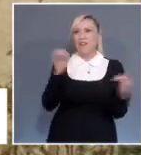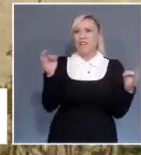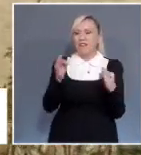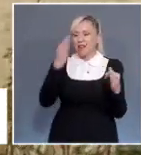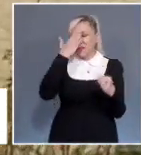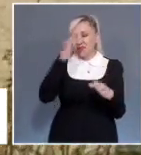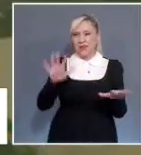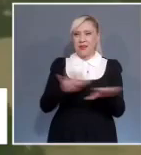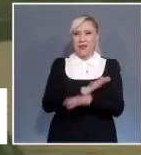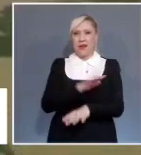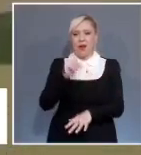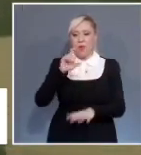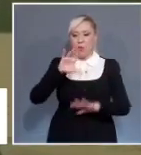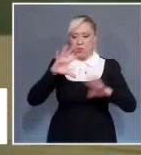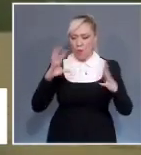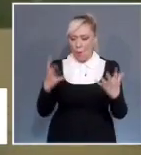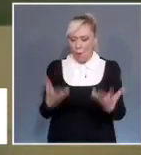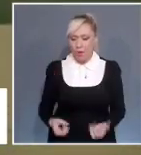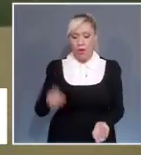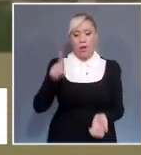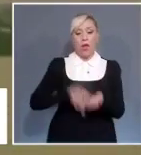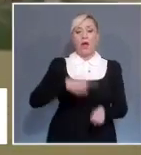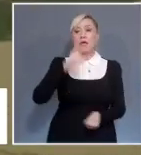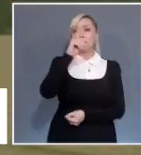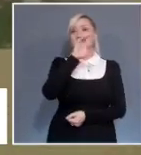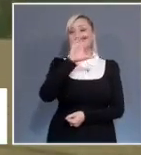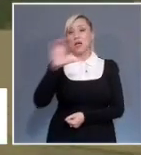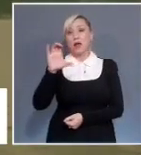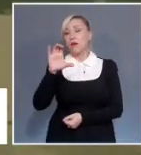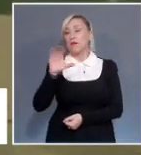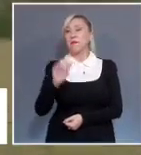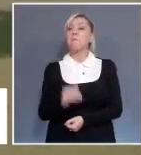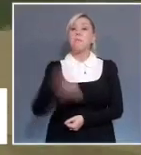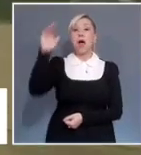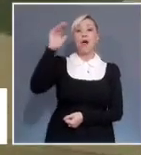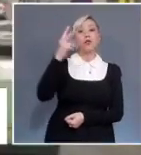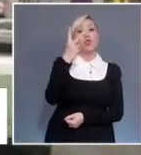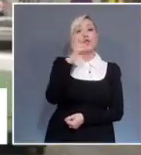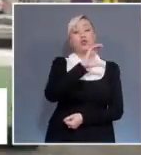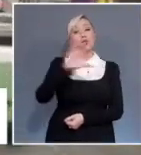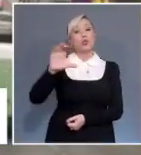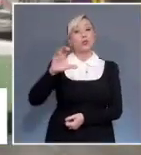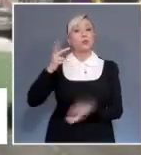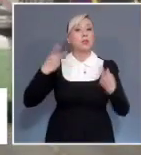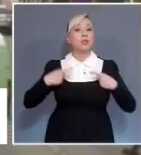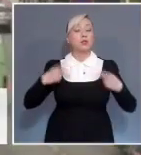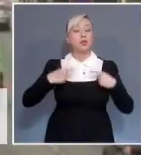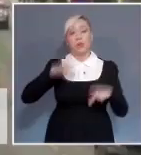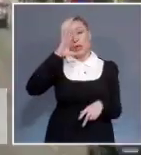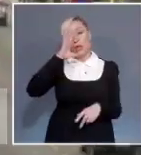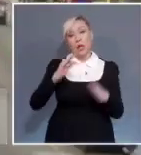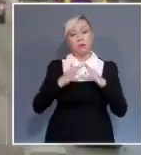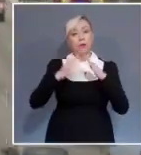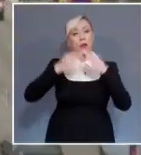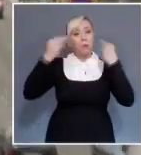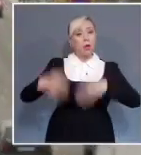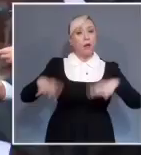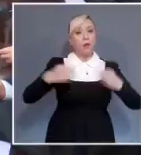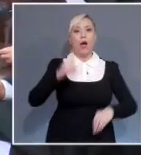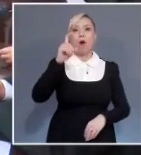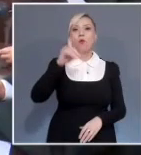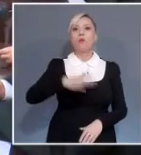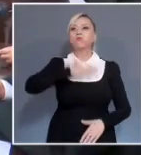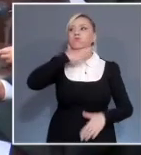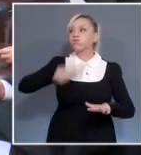100 a 200% de personas afectadas por inundaciones, incremento de enfermedades como la malaria y